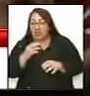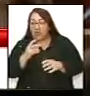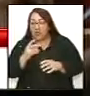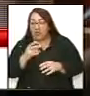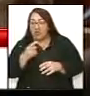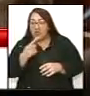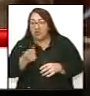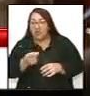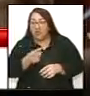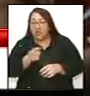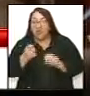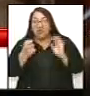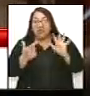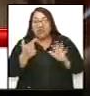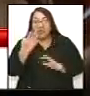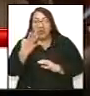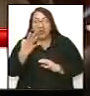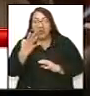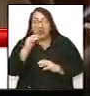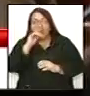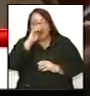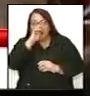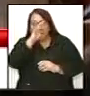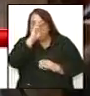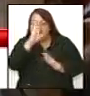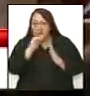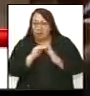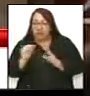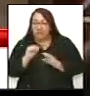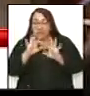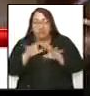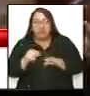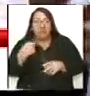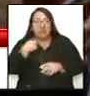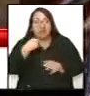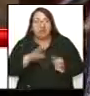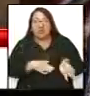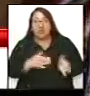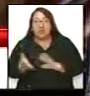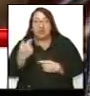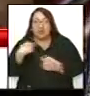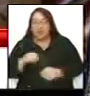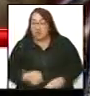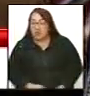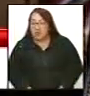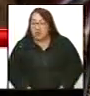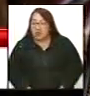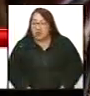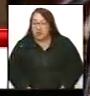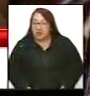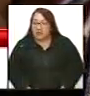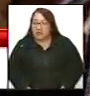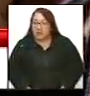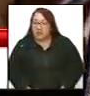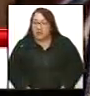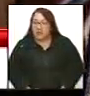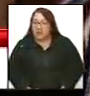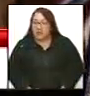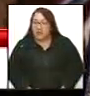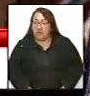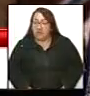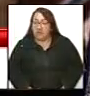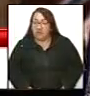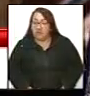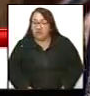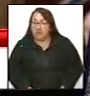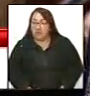que 174 millones de soles de textos fallados se van al agua. Presidenta, yo diría, agradeciendo al congresista Ochoa por la